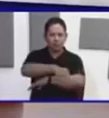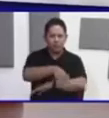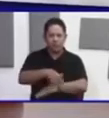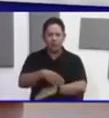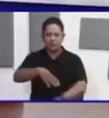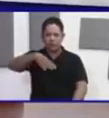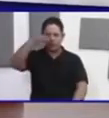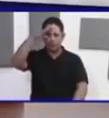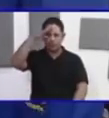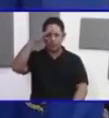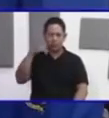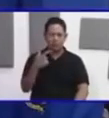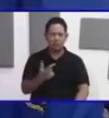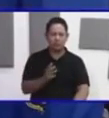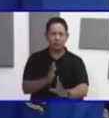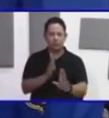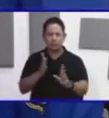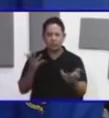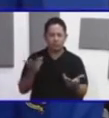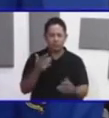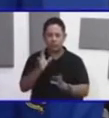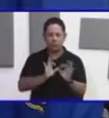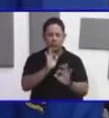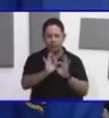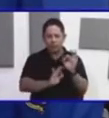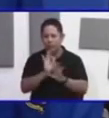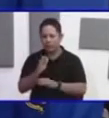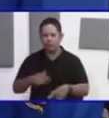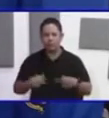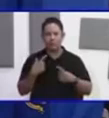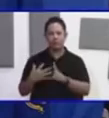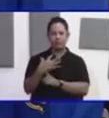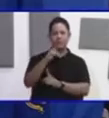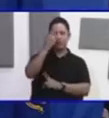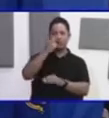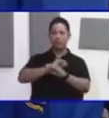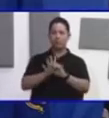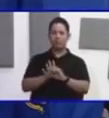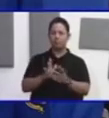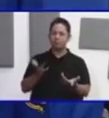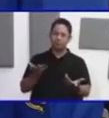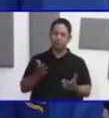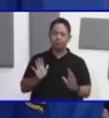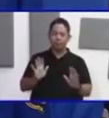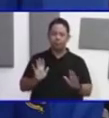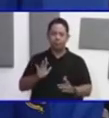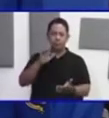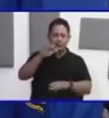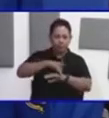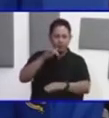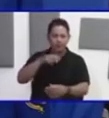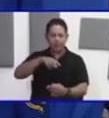también sus vidas, han tenido muchísimas dificultades en el cumplimiento, pero creo que siempre le hemos agradecido con el